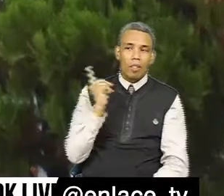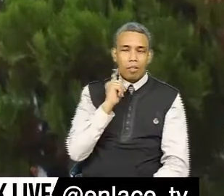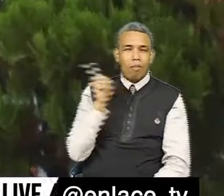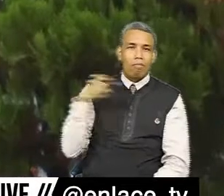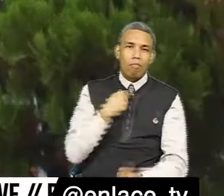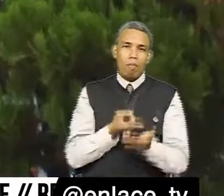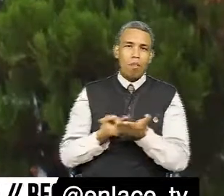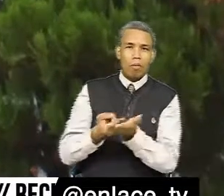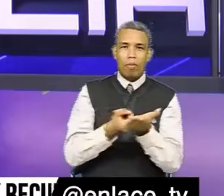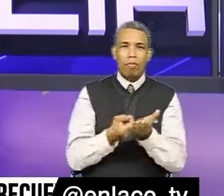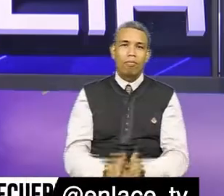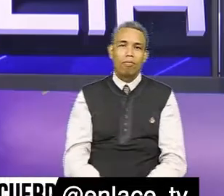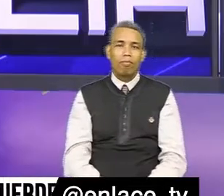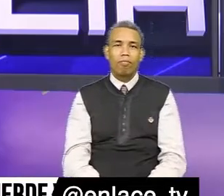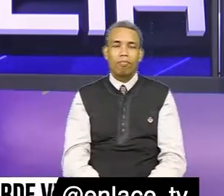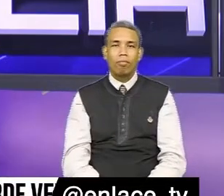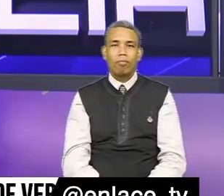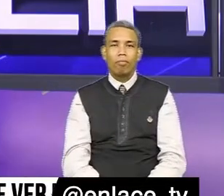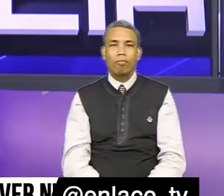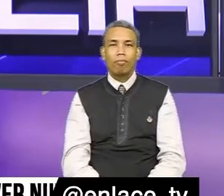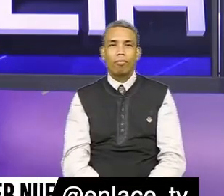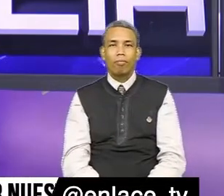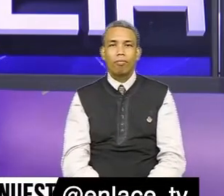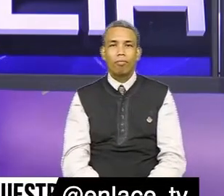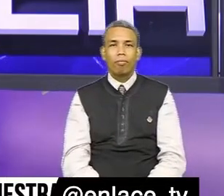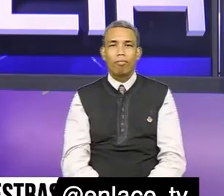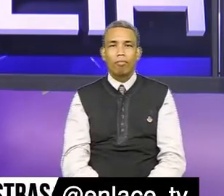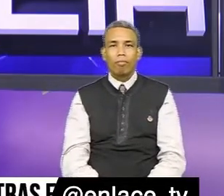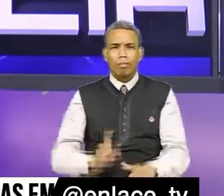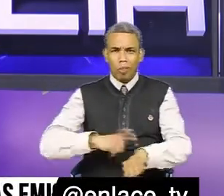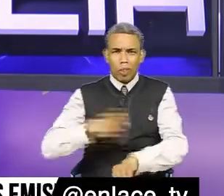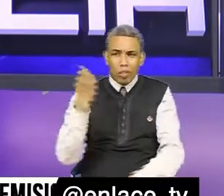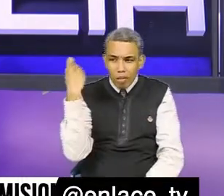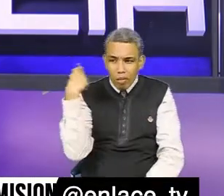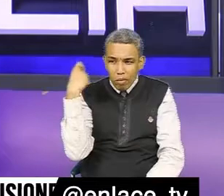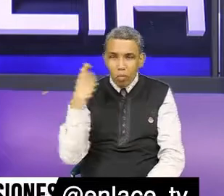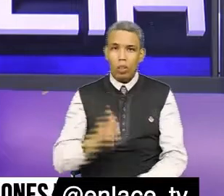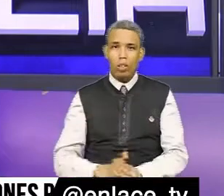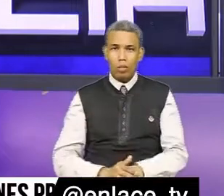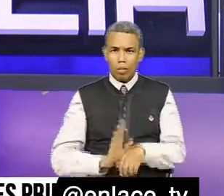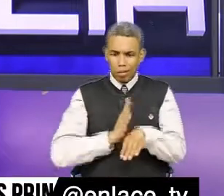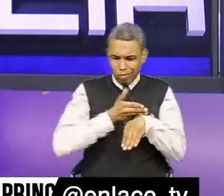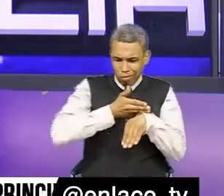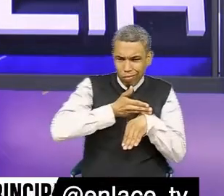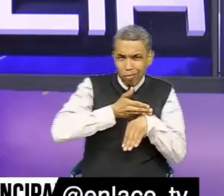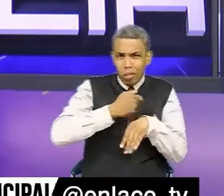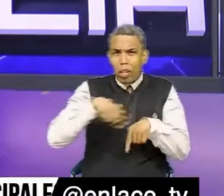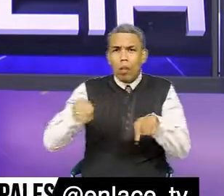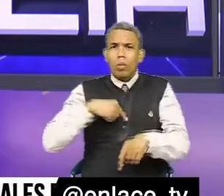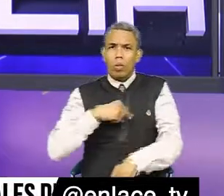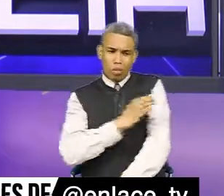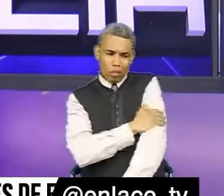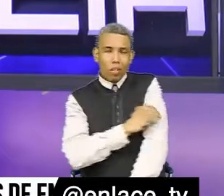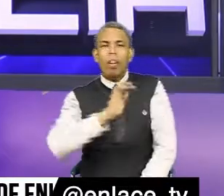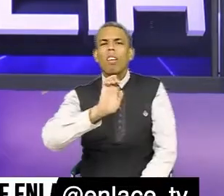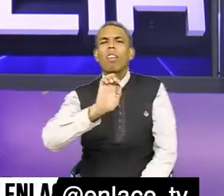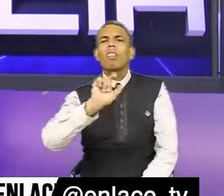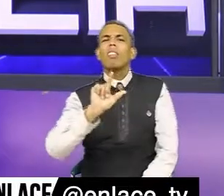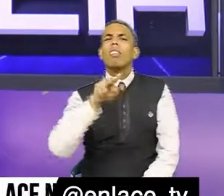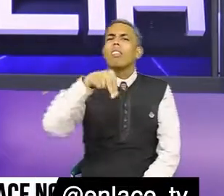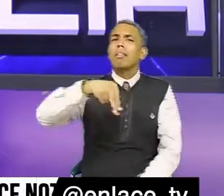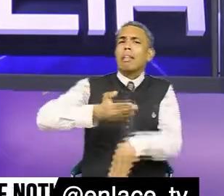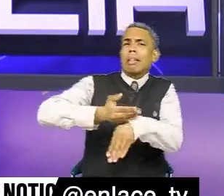mencionados en las últimas horas se conocieron audios y panfletos sobre el ejército de liberación nacional ln en